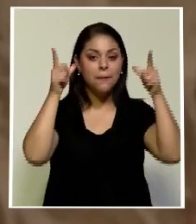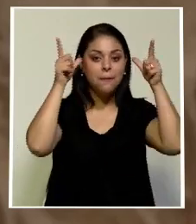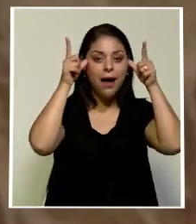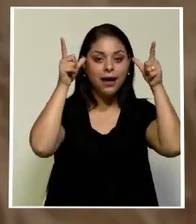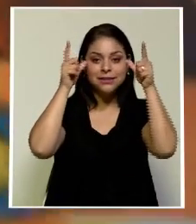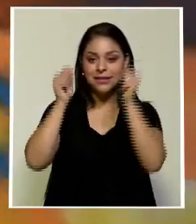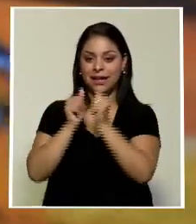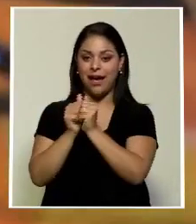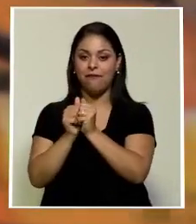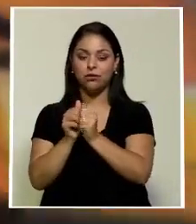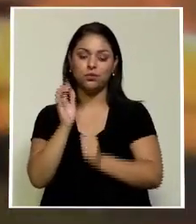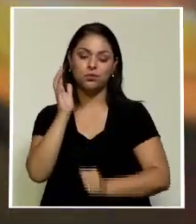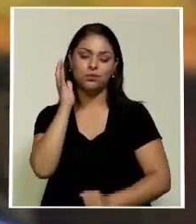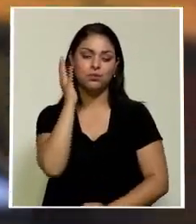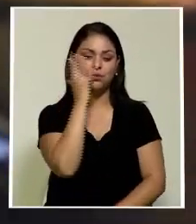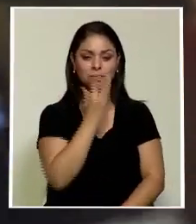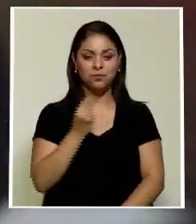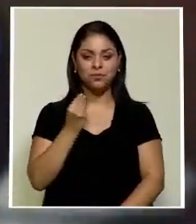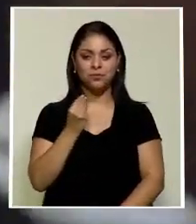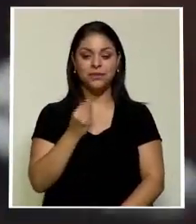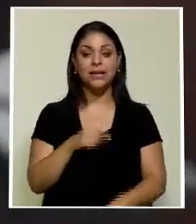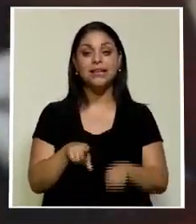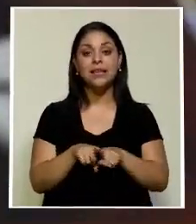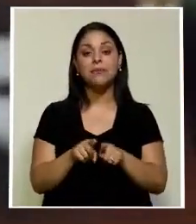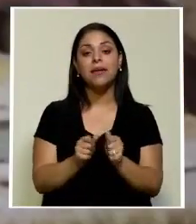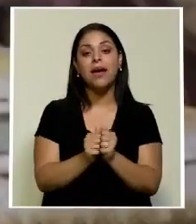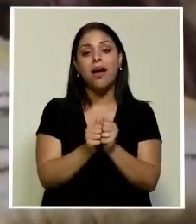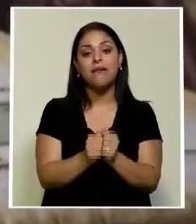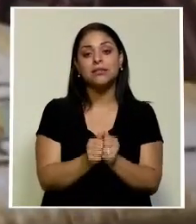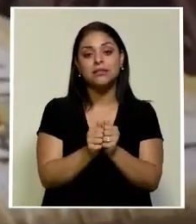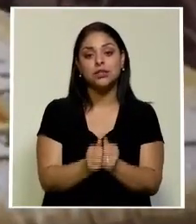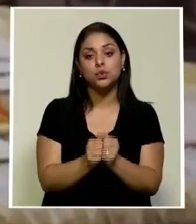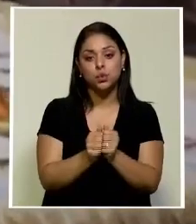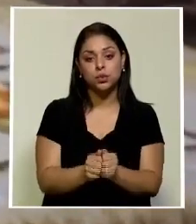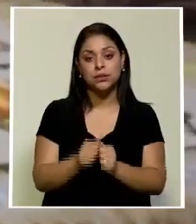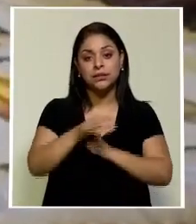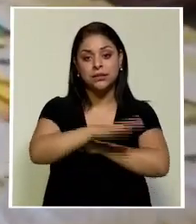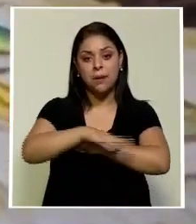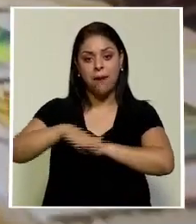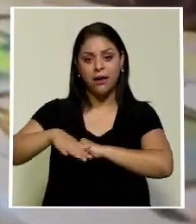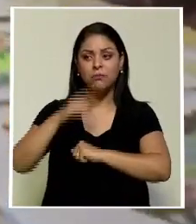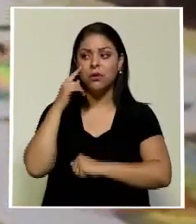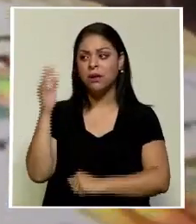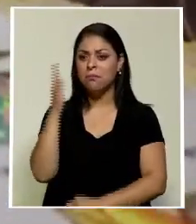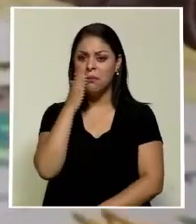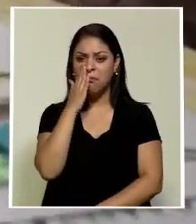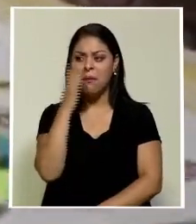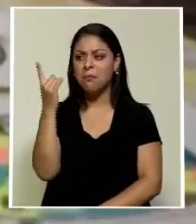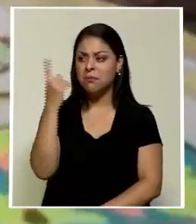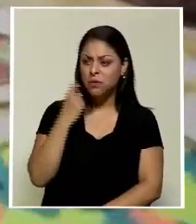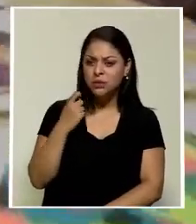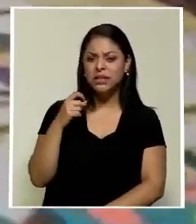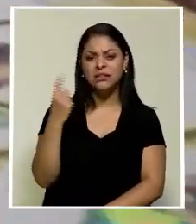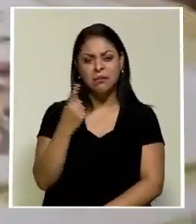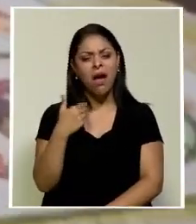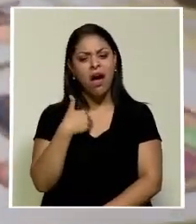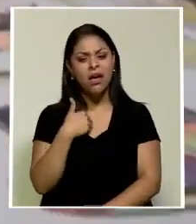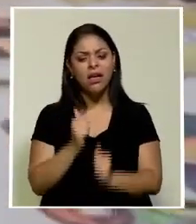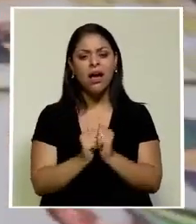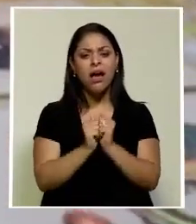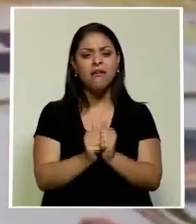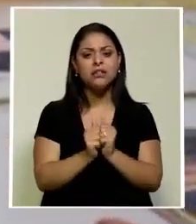guapísimos. Además, caballitos de mar, porque mi hija siempre me dice, mamá, existen también los caballitos de mar. Entonces esa